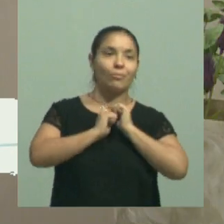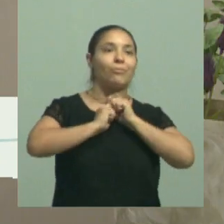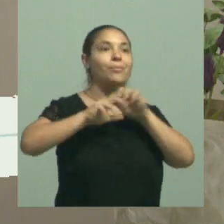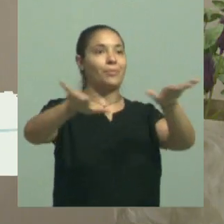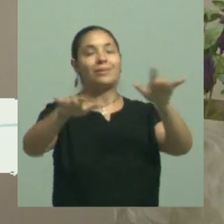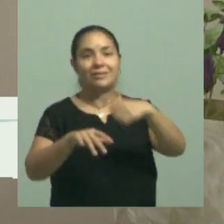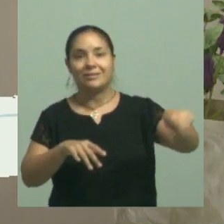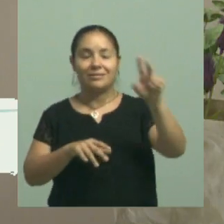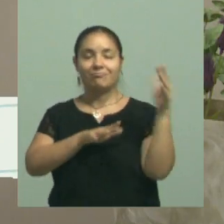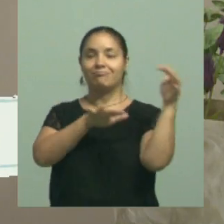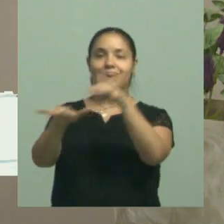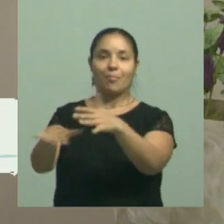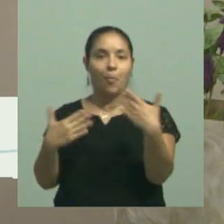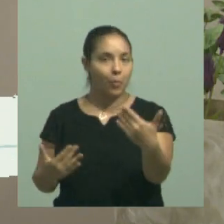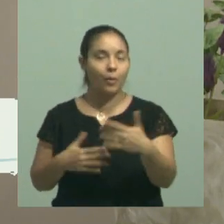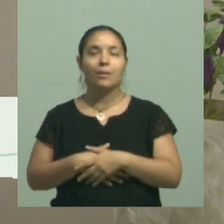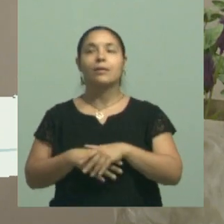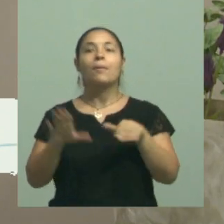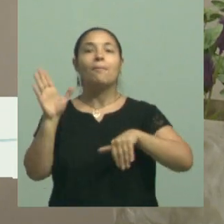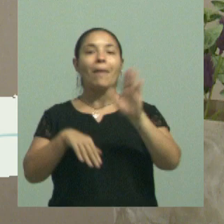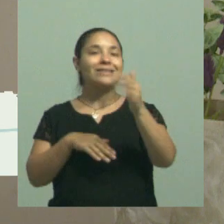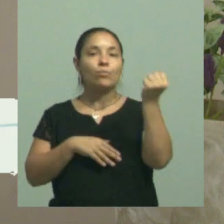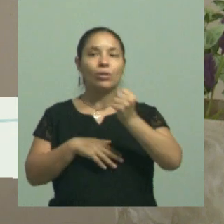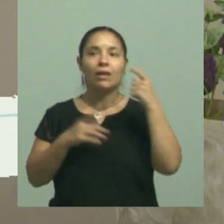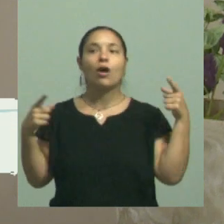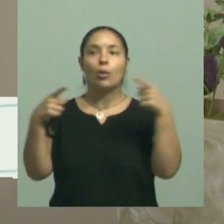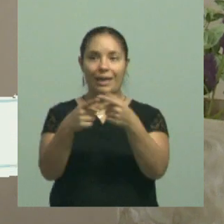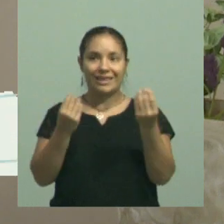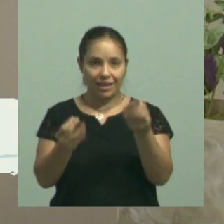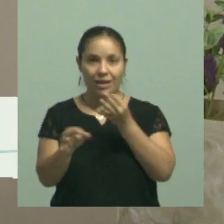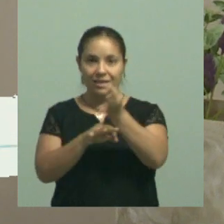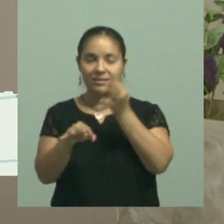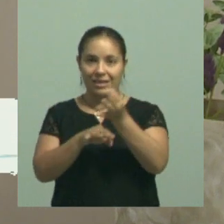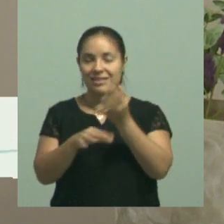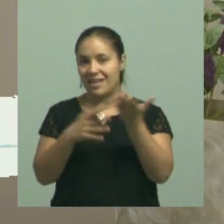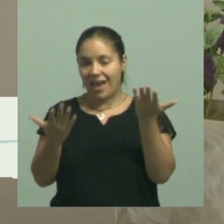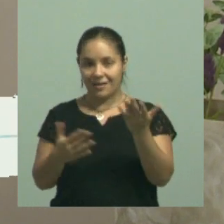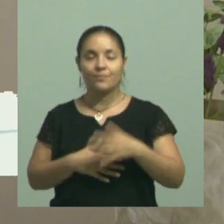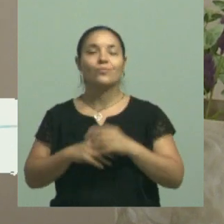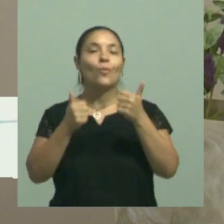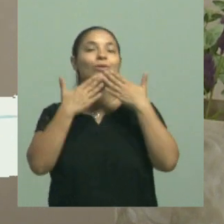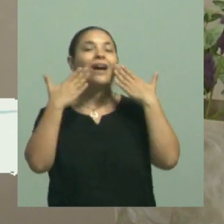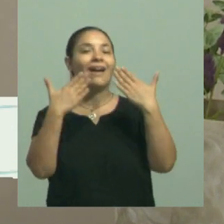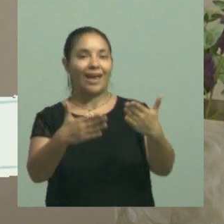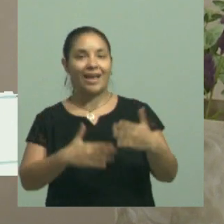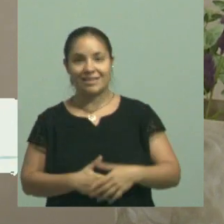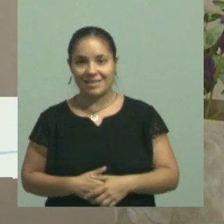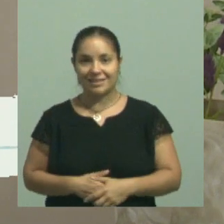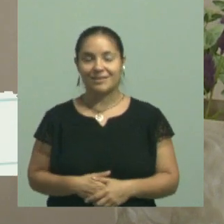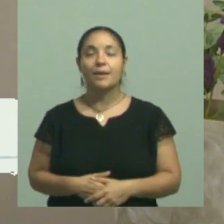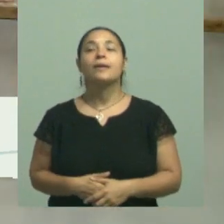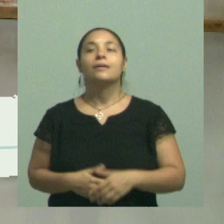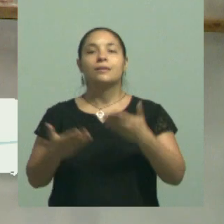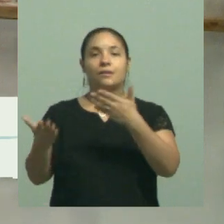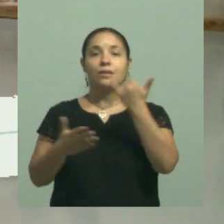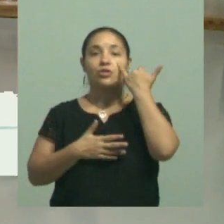Sí, totalmente. La idea es esta, darle a la sociedad instrumentos que necesita. Muchísimas gracias, Patricia. No, gracias a ustedes. Muchísimas gracias también,